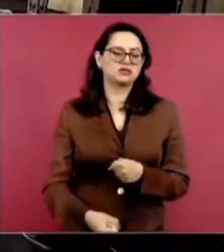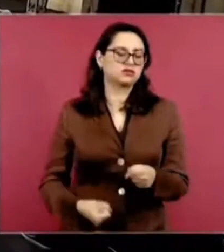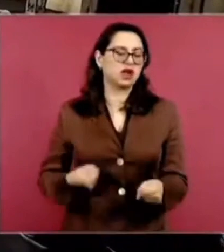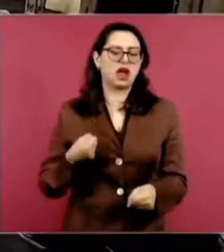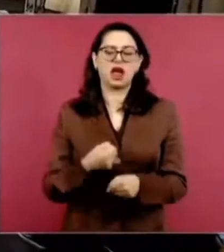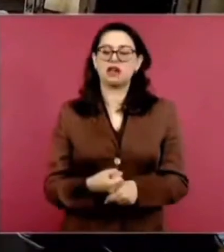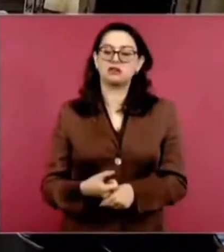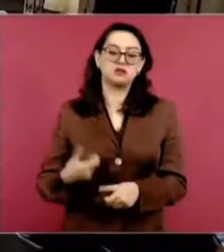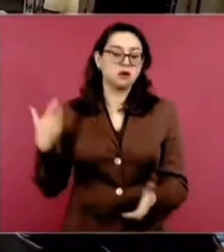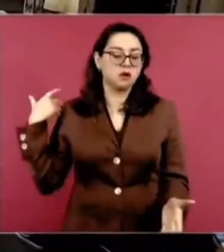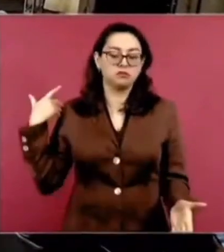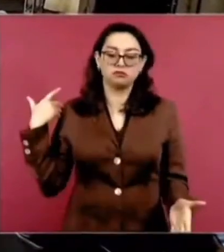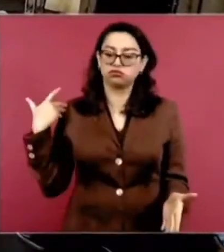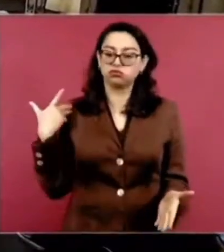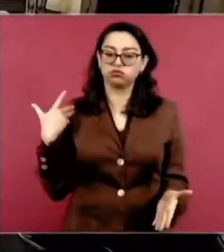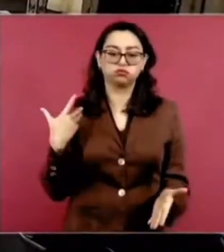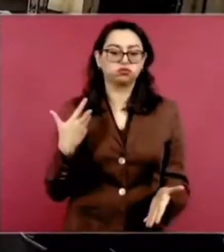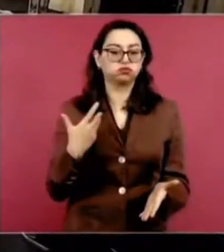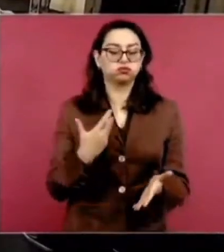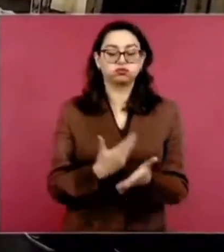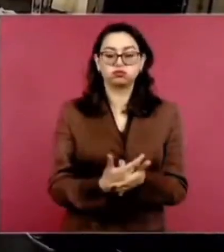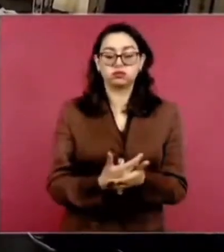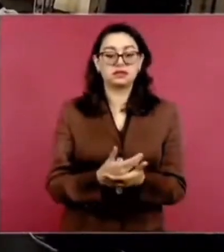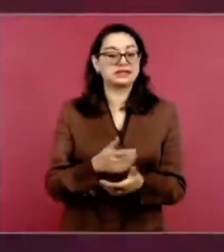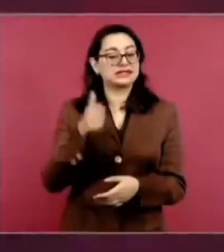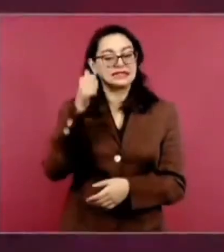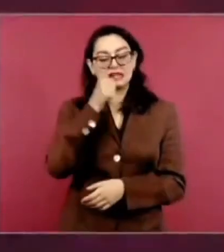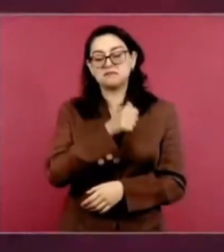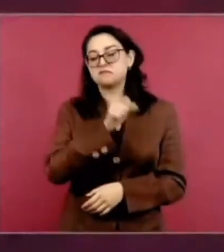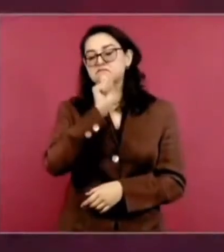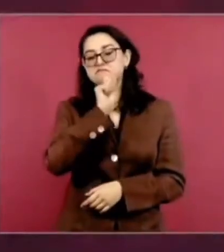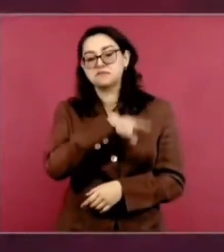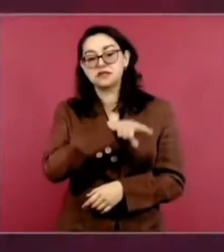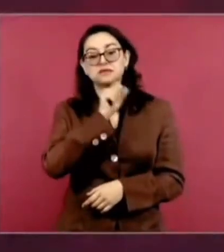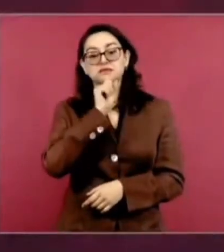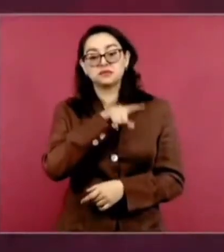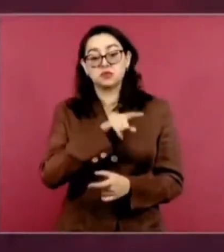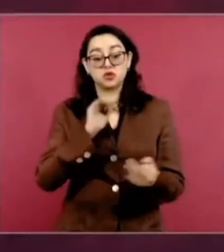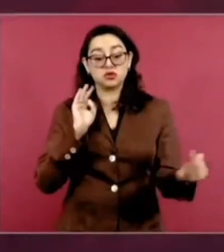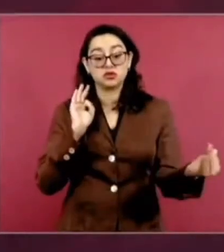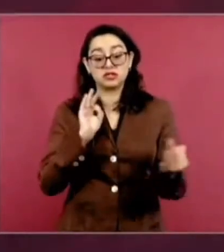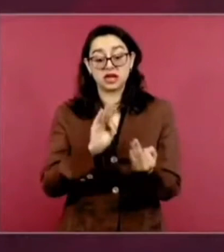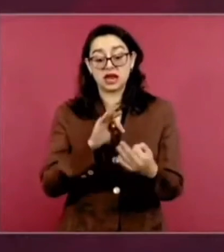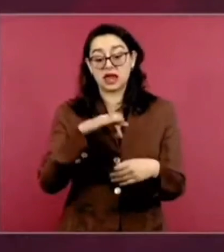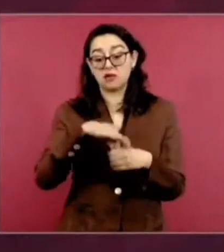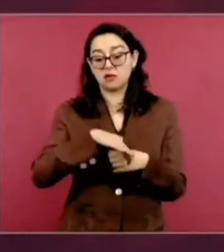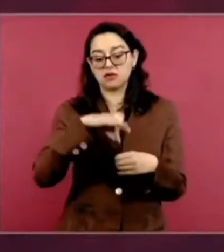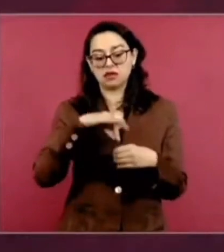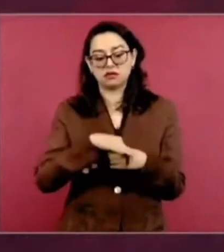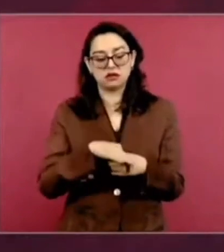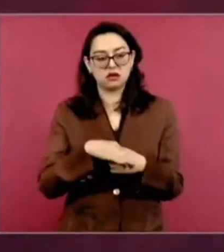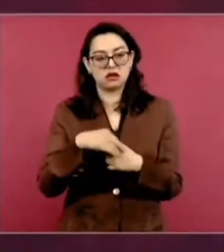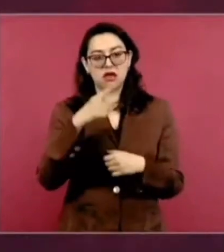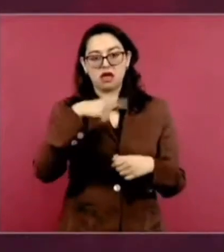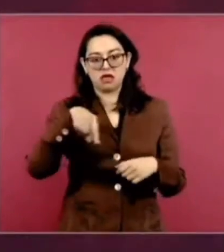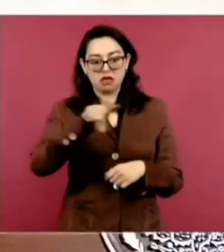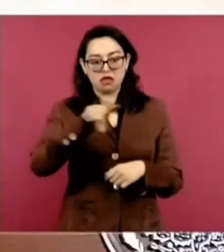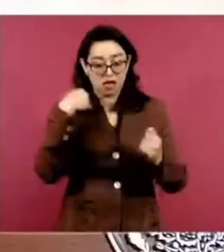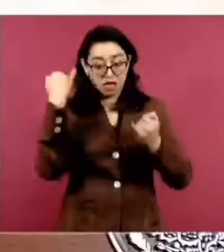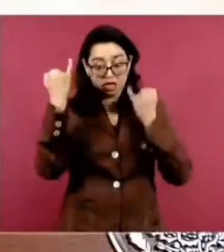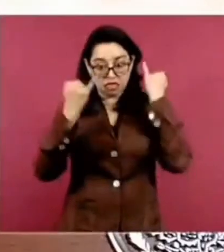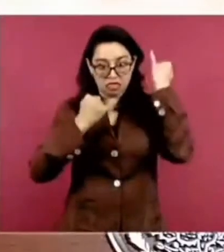mantenía la idea, por ejemplo, de que los migrantes llevaban drogas